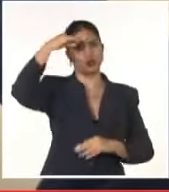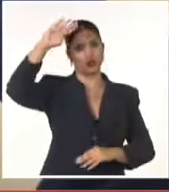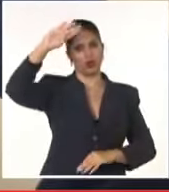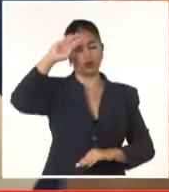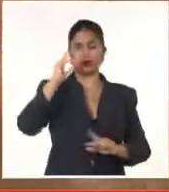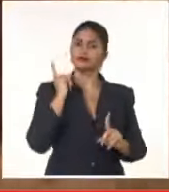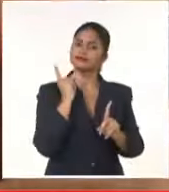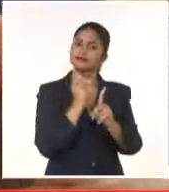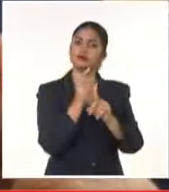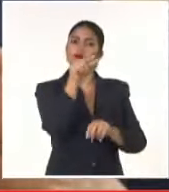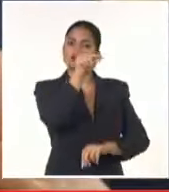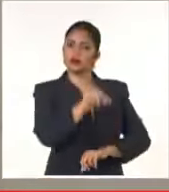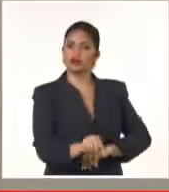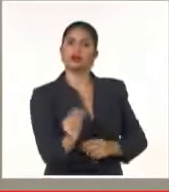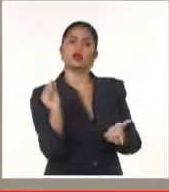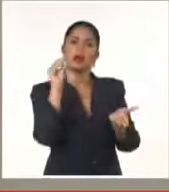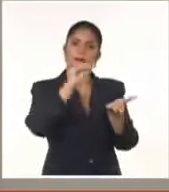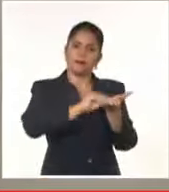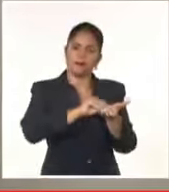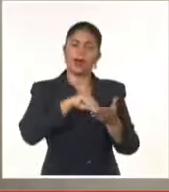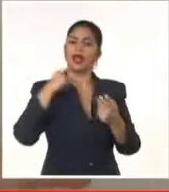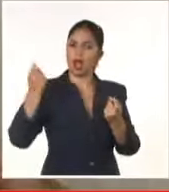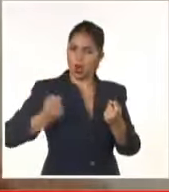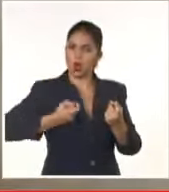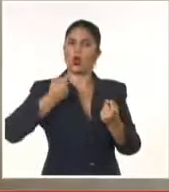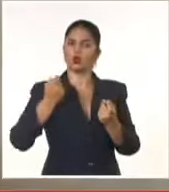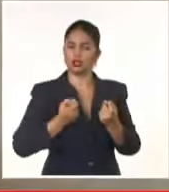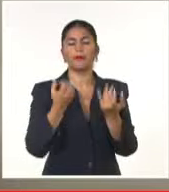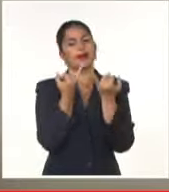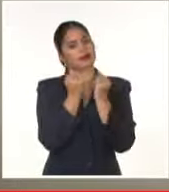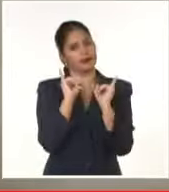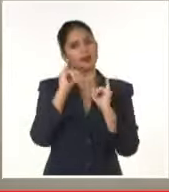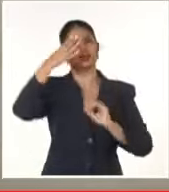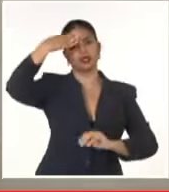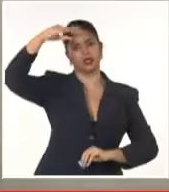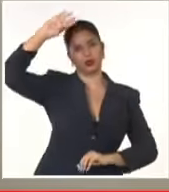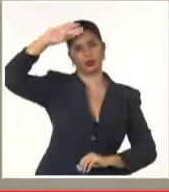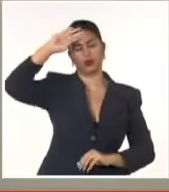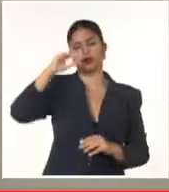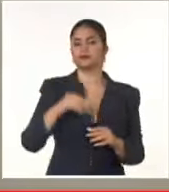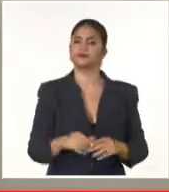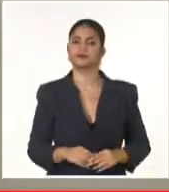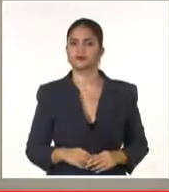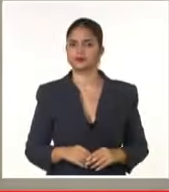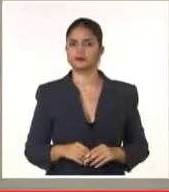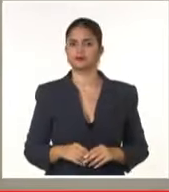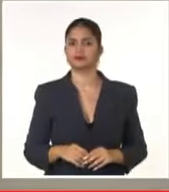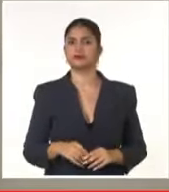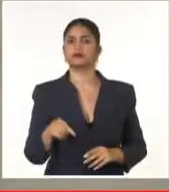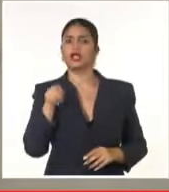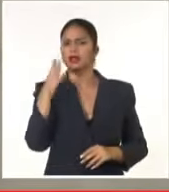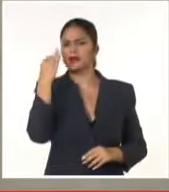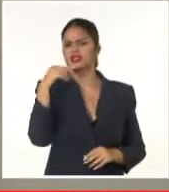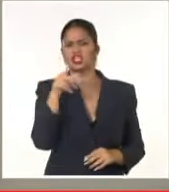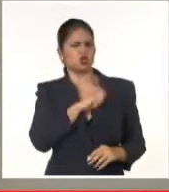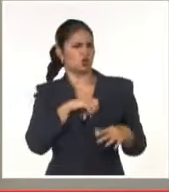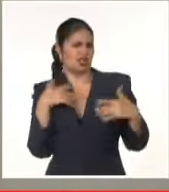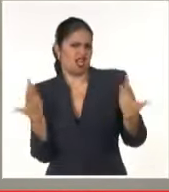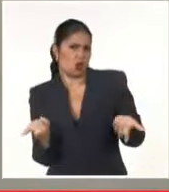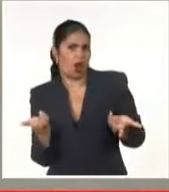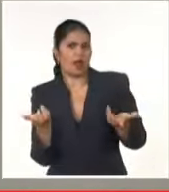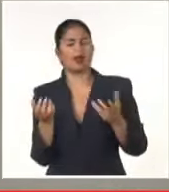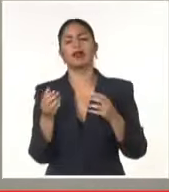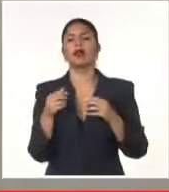para incorporarse a la insurrección. Me propuso la clandestinidad o la sierra. Yo le dije que la sierra y entonces